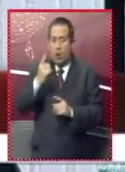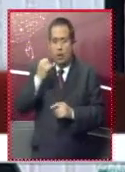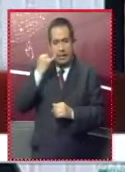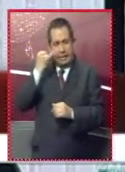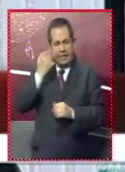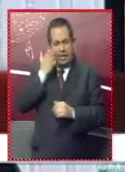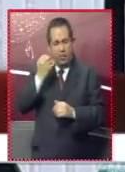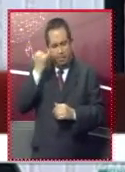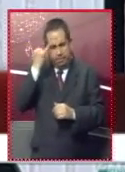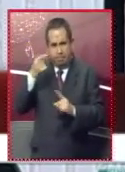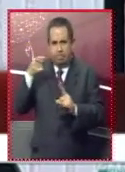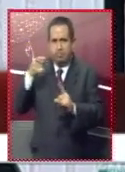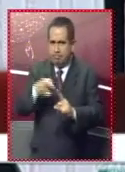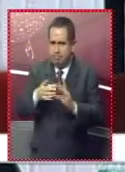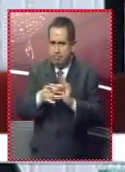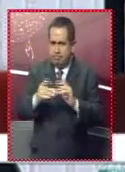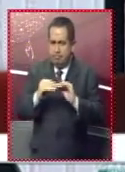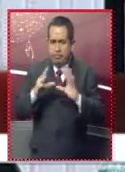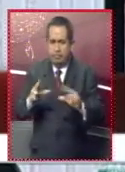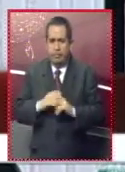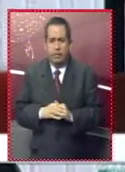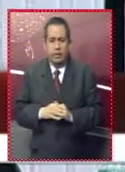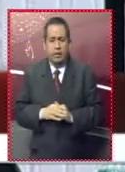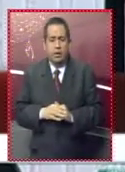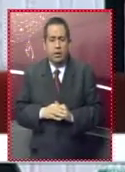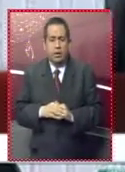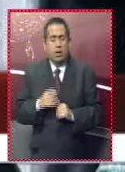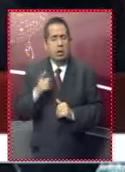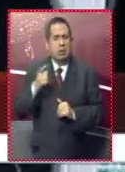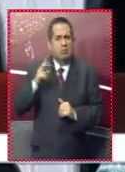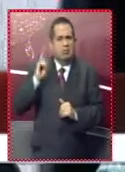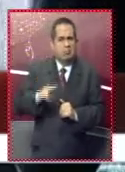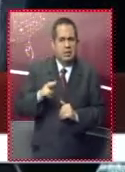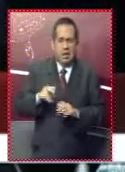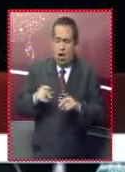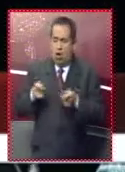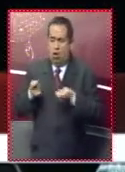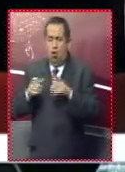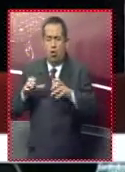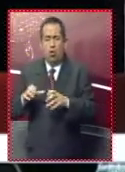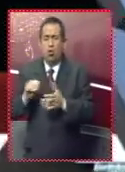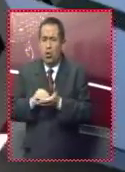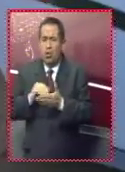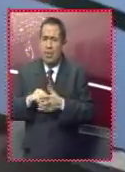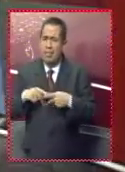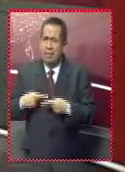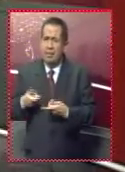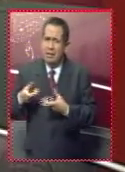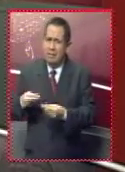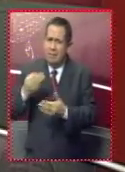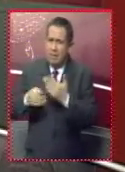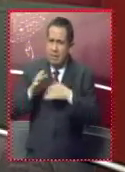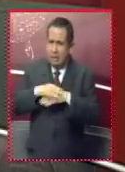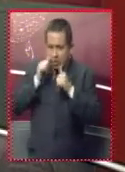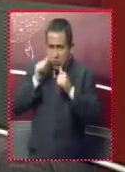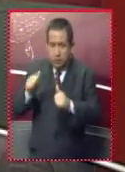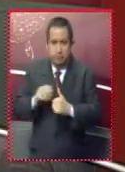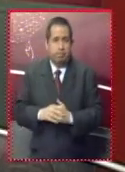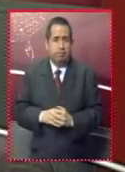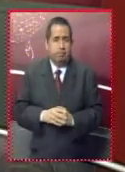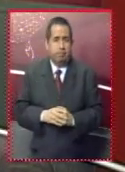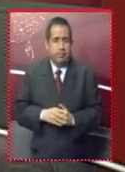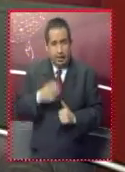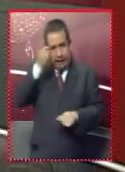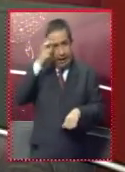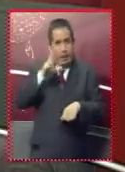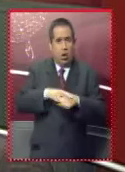apuntar que pues lo que hemos visto es que es un control, sigue siendo un control débil del gasto. El director del